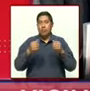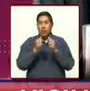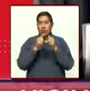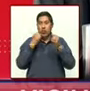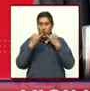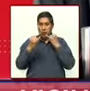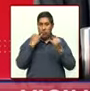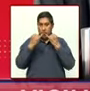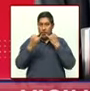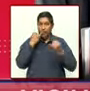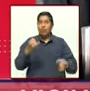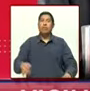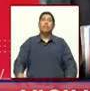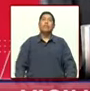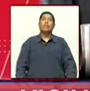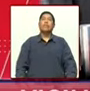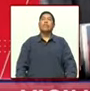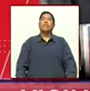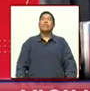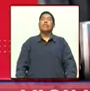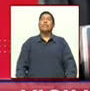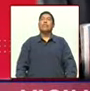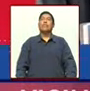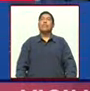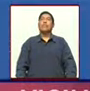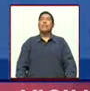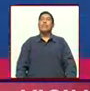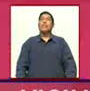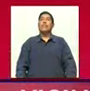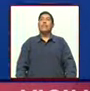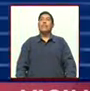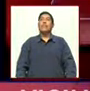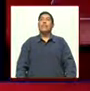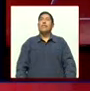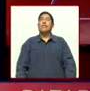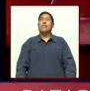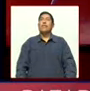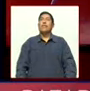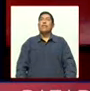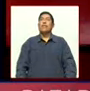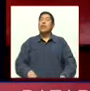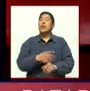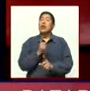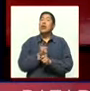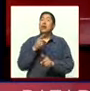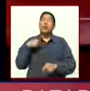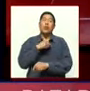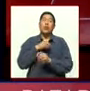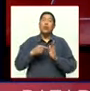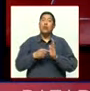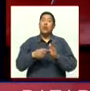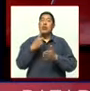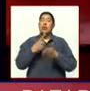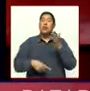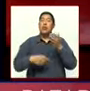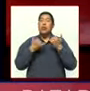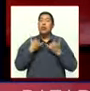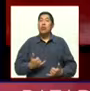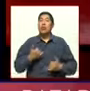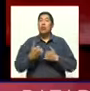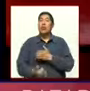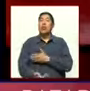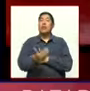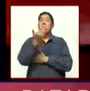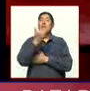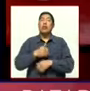este informe. Y justamente le vamos a mostrar qué es lo que ocurría esta mañana